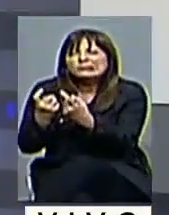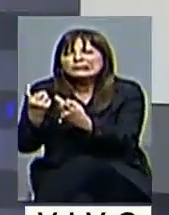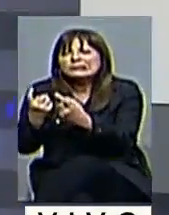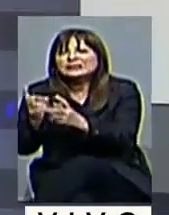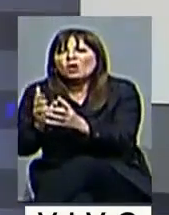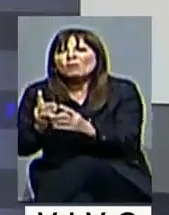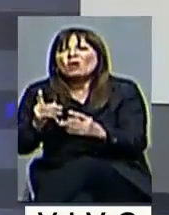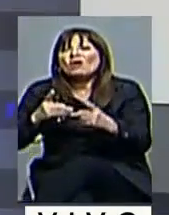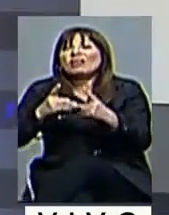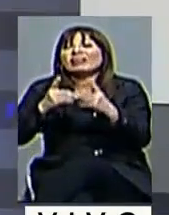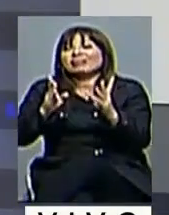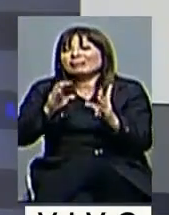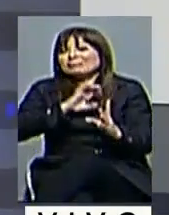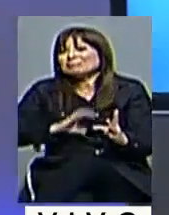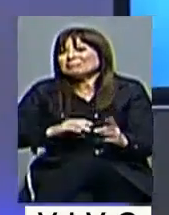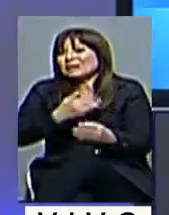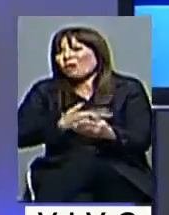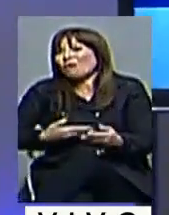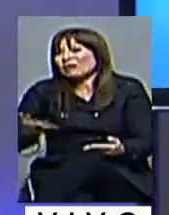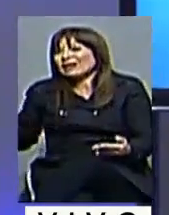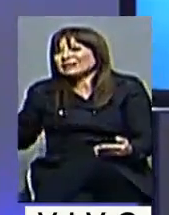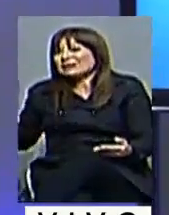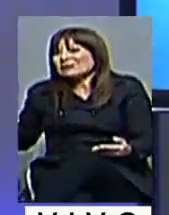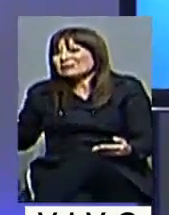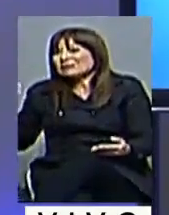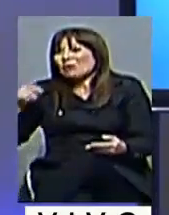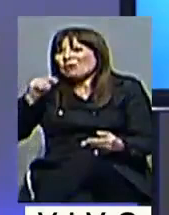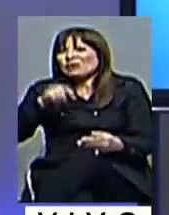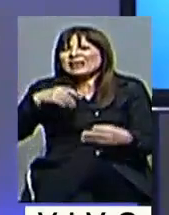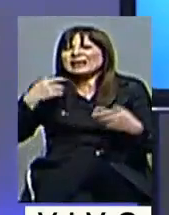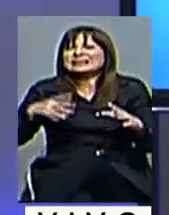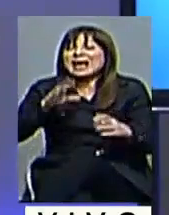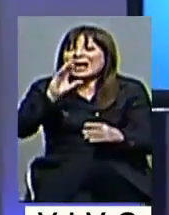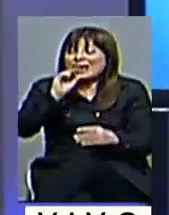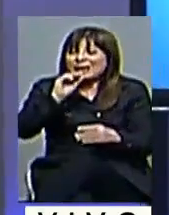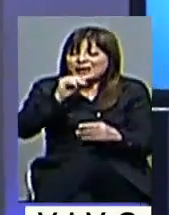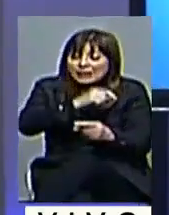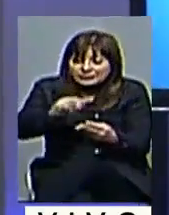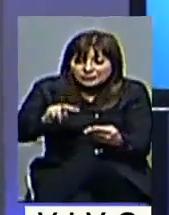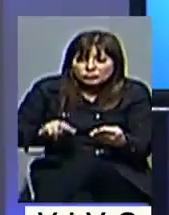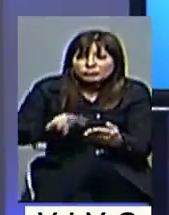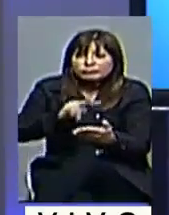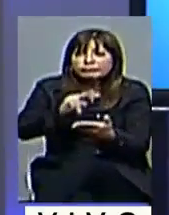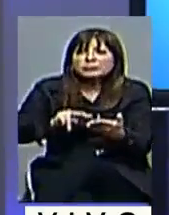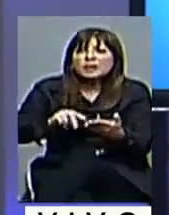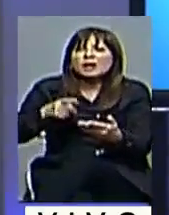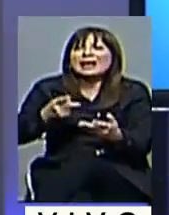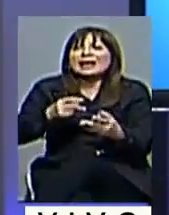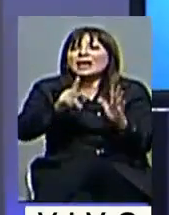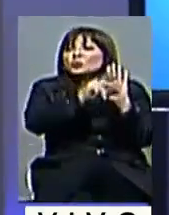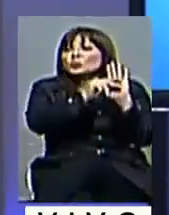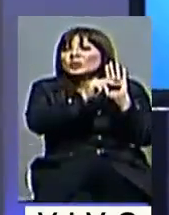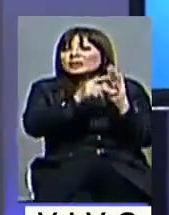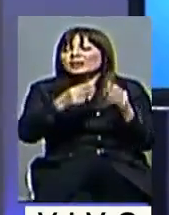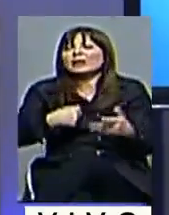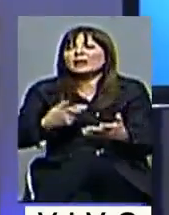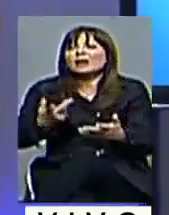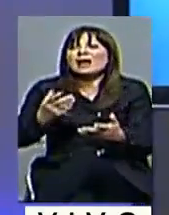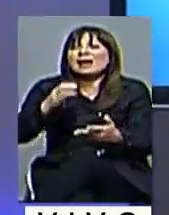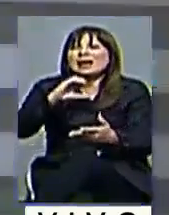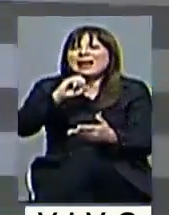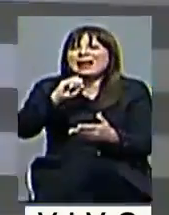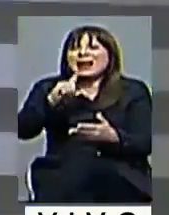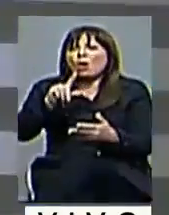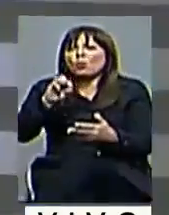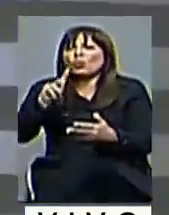Rabiné. En el gobierno anterior, en el Ministerio de Defensa. Hoy día estaba leyendo en Twitter que Claudio Rego ya se está ofreciendo para seguir en la Intendencia